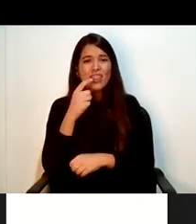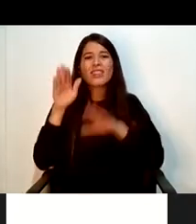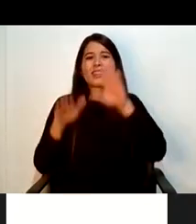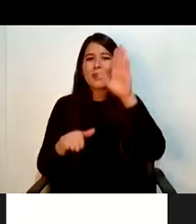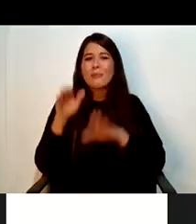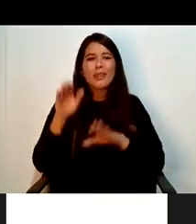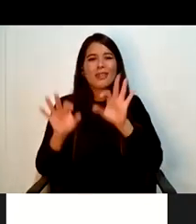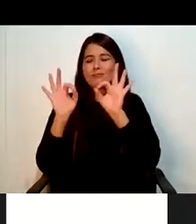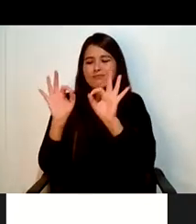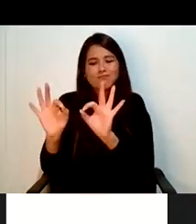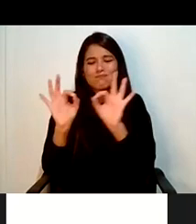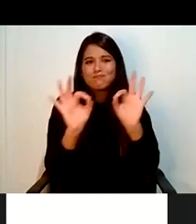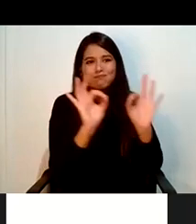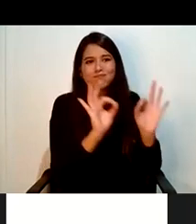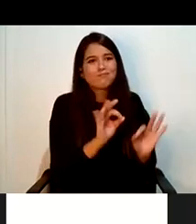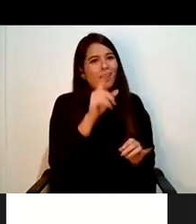cada persona.